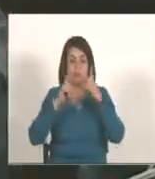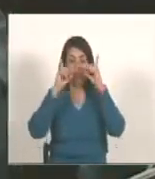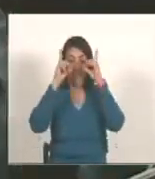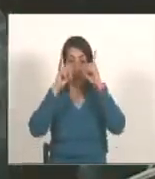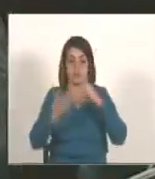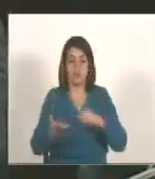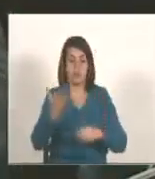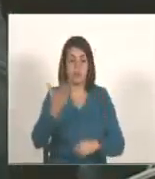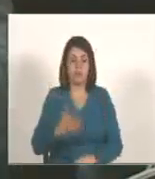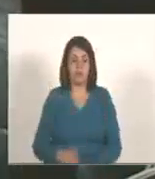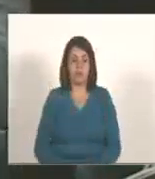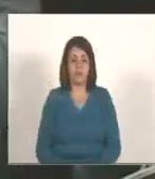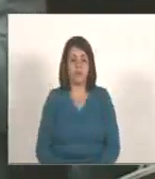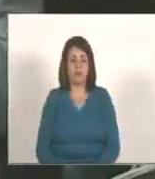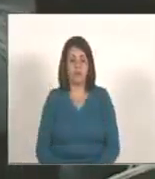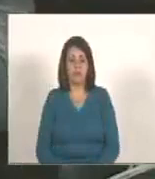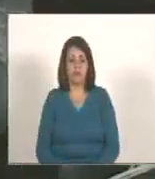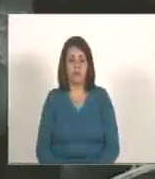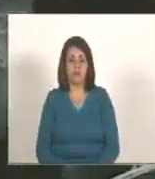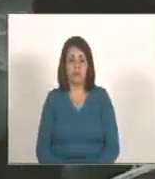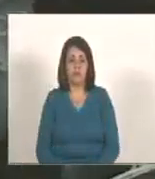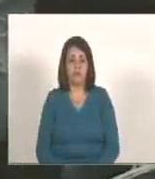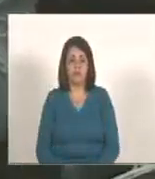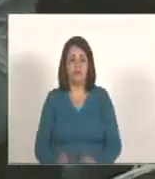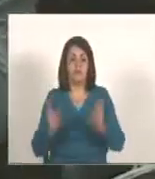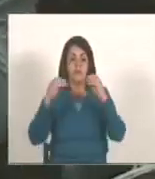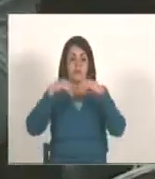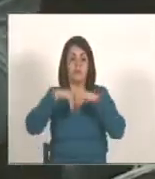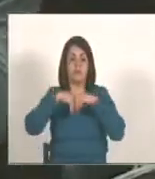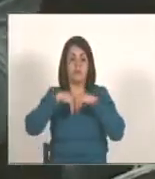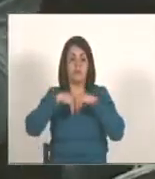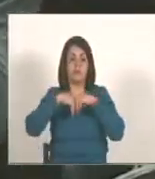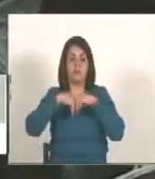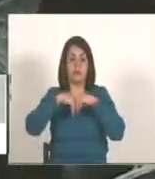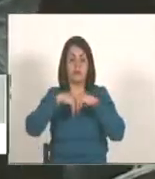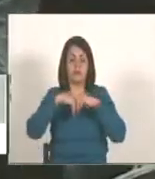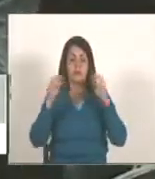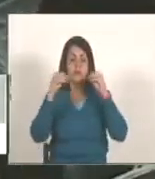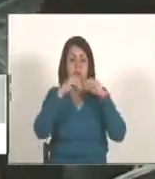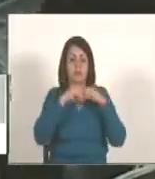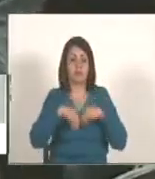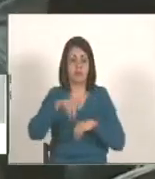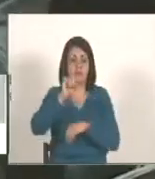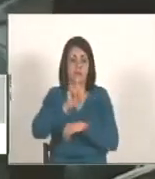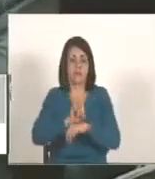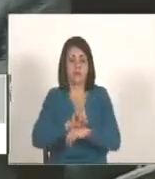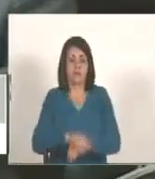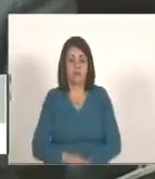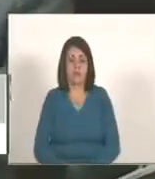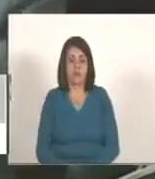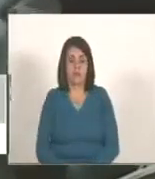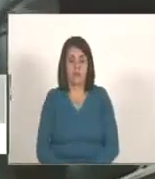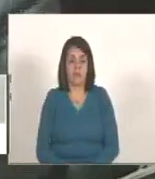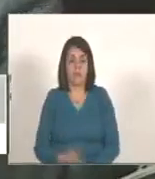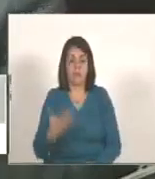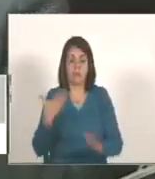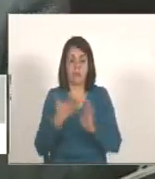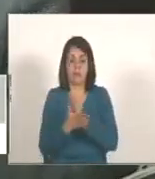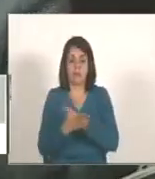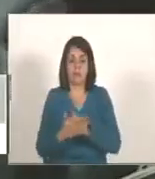decisión importante, que es un acuerdo de consenso unánime, es